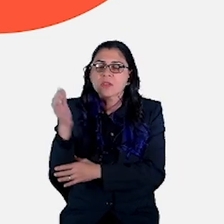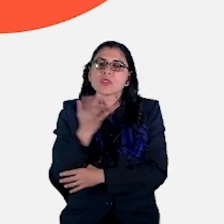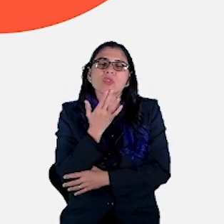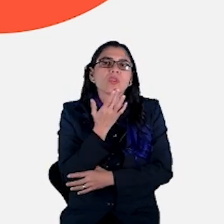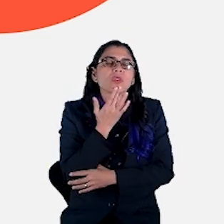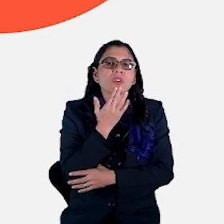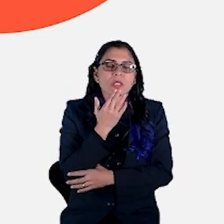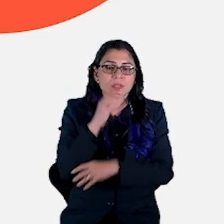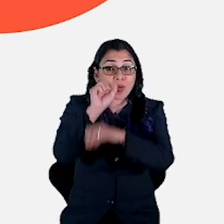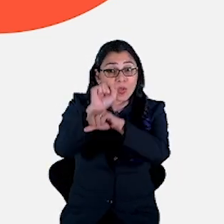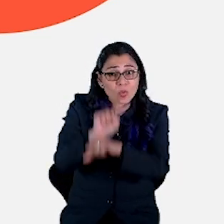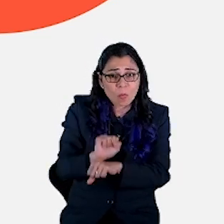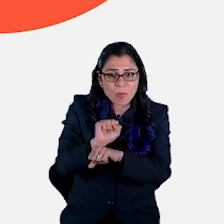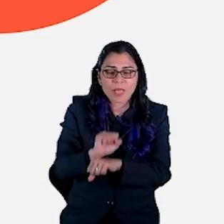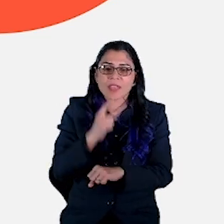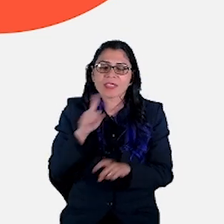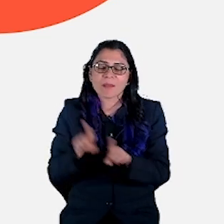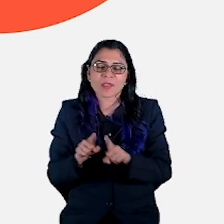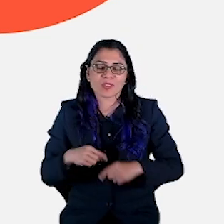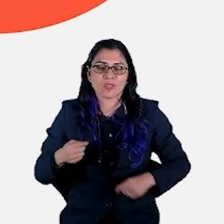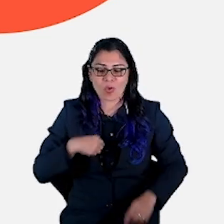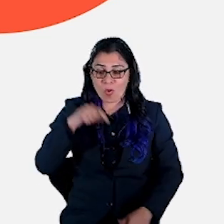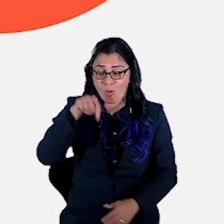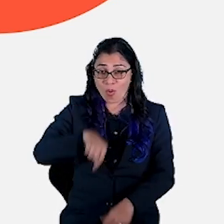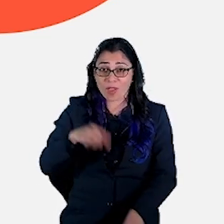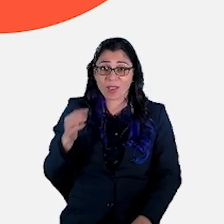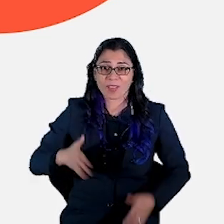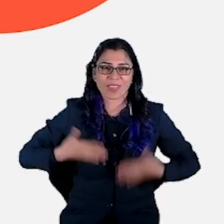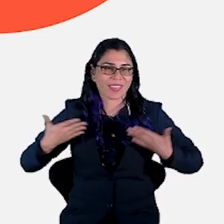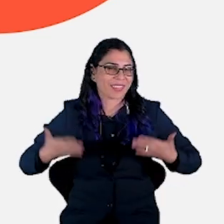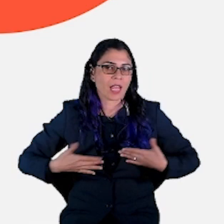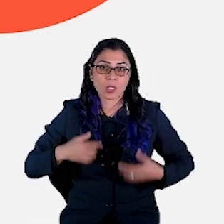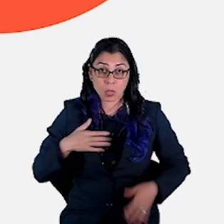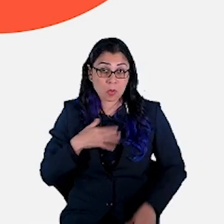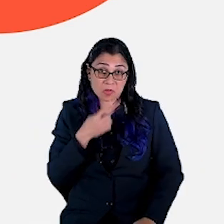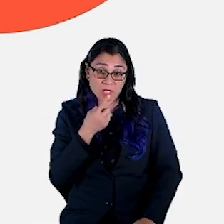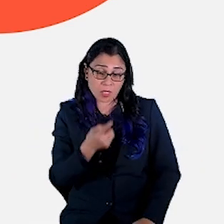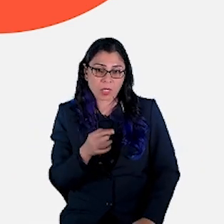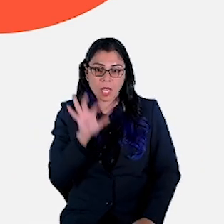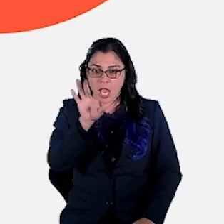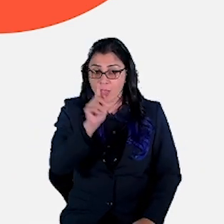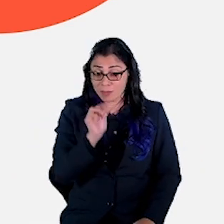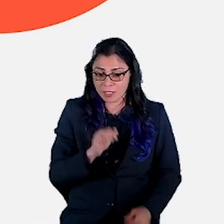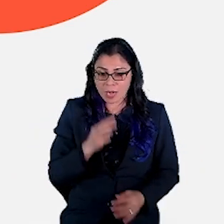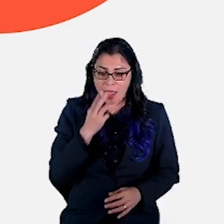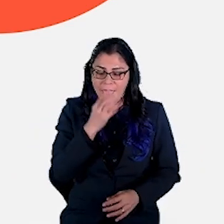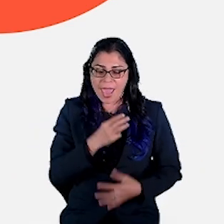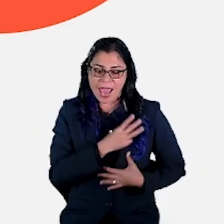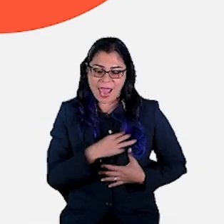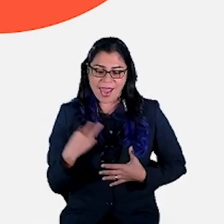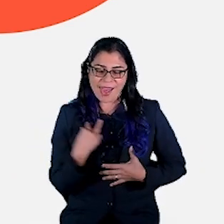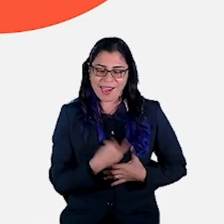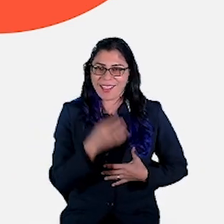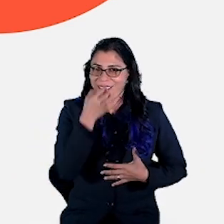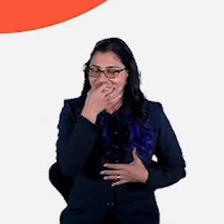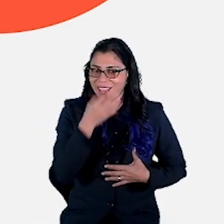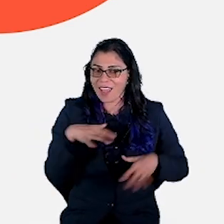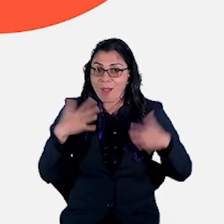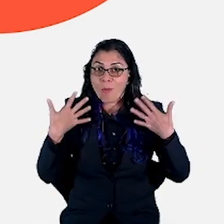tradiciones hoy quedé muy contenta cuando me contaron que fueron seleccionados eh para sus